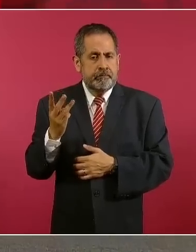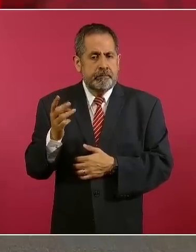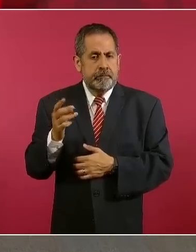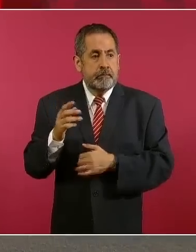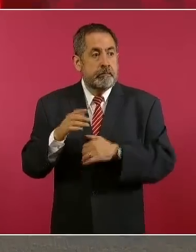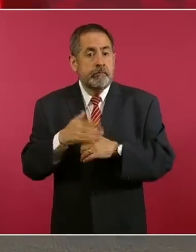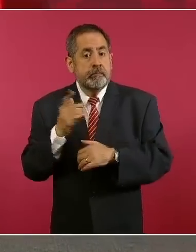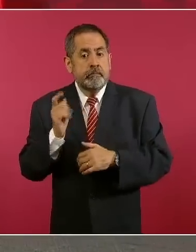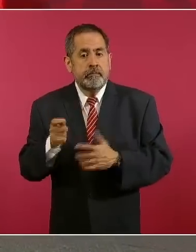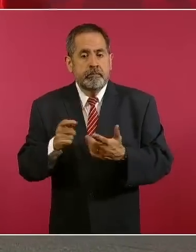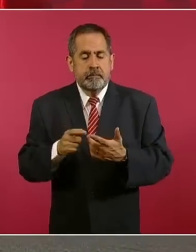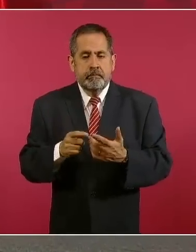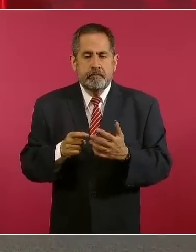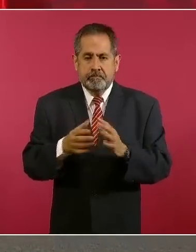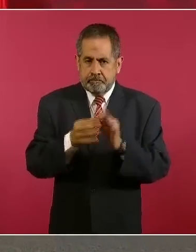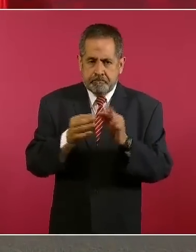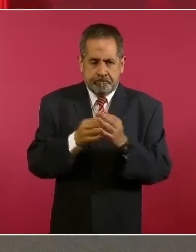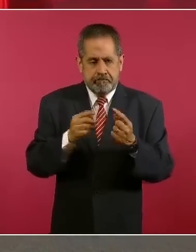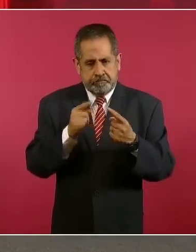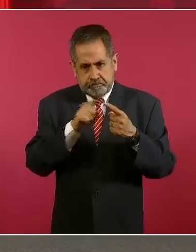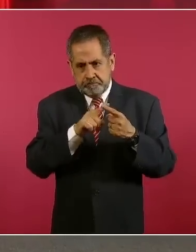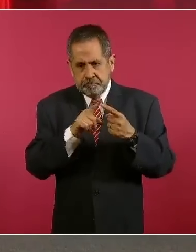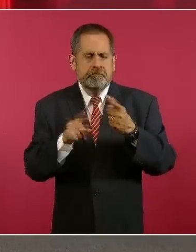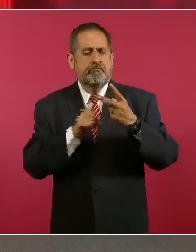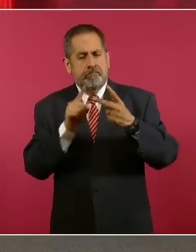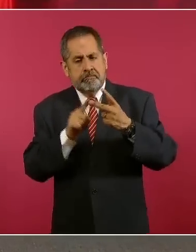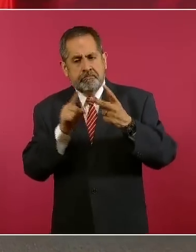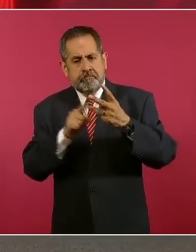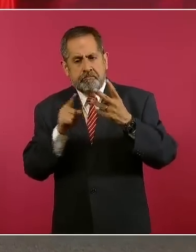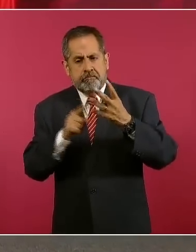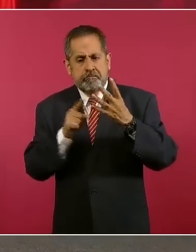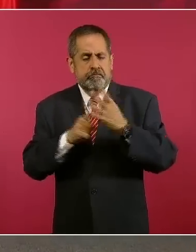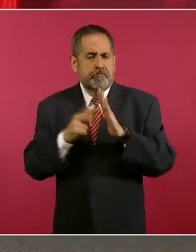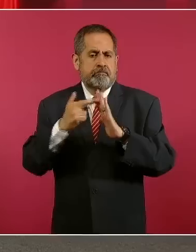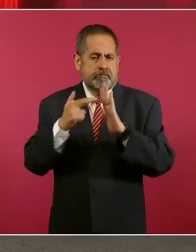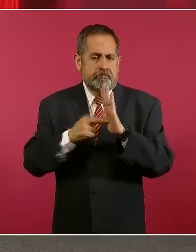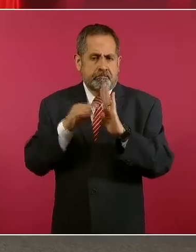porque no solo es esto, sino son otras medidas.